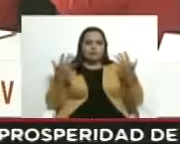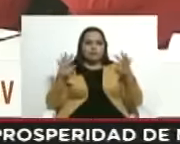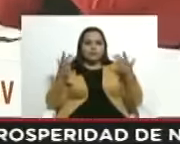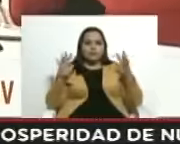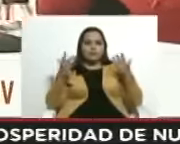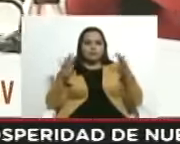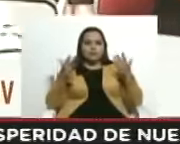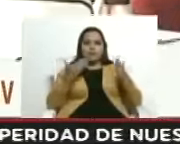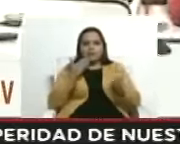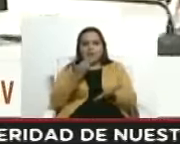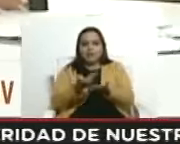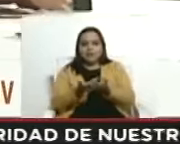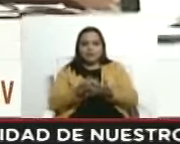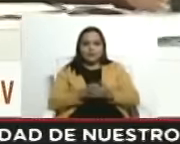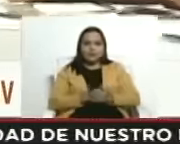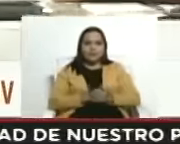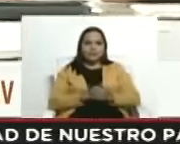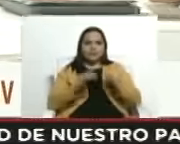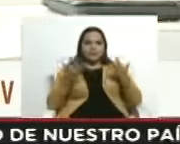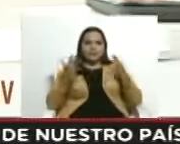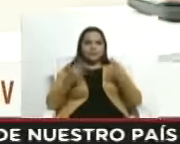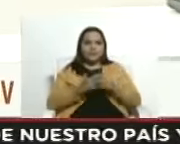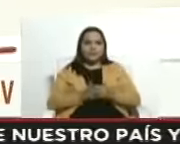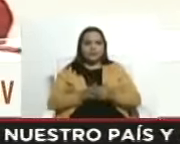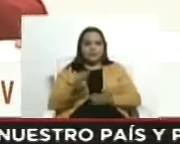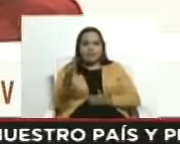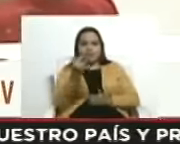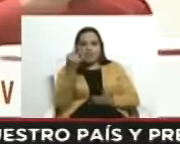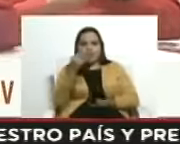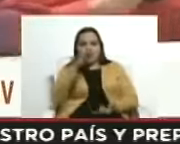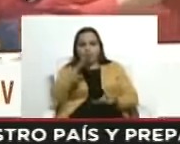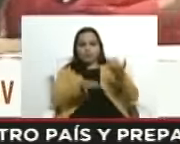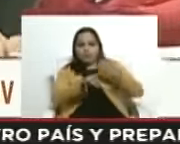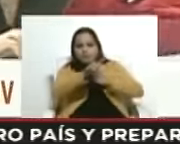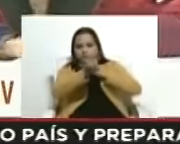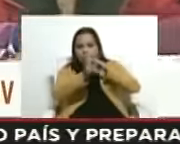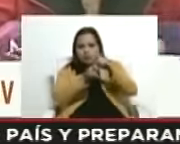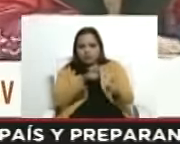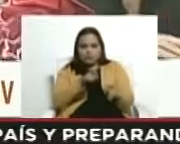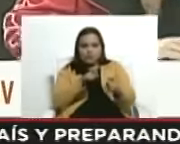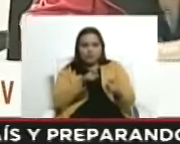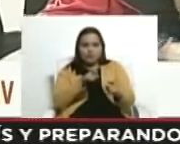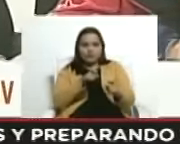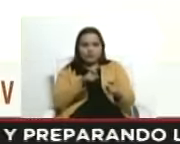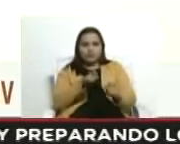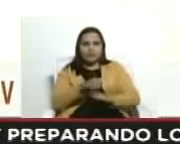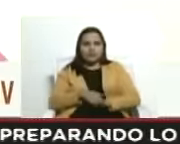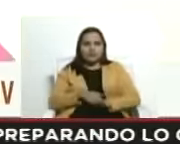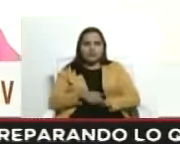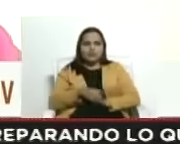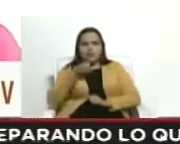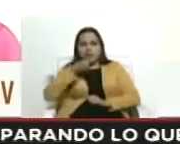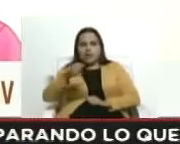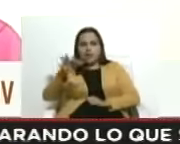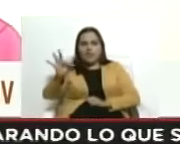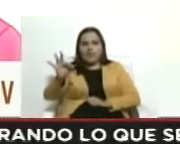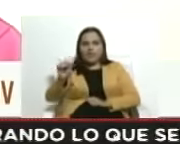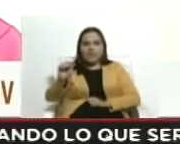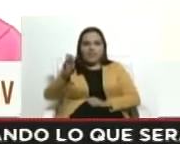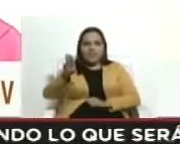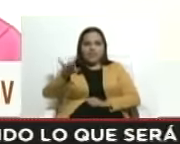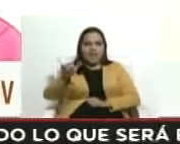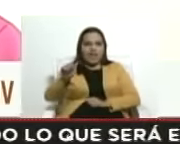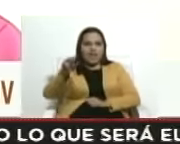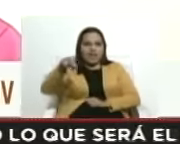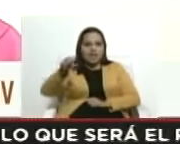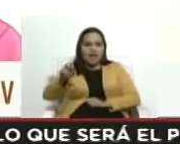Gracias, Ilene. La tercera y última pregunta le realiza Fabiana Márquez por la agencia